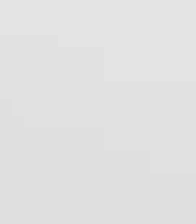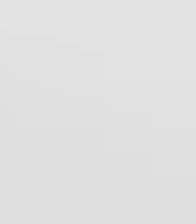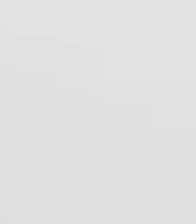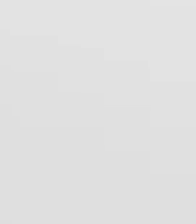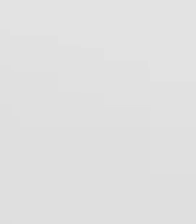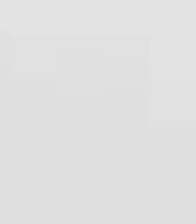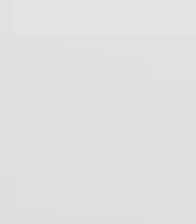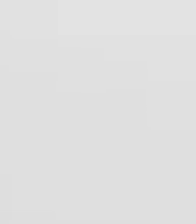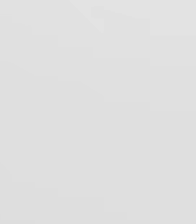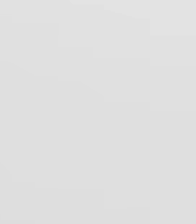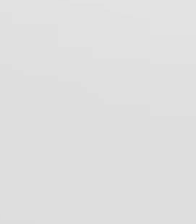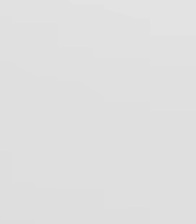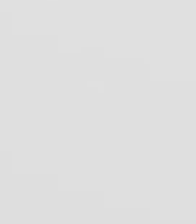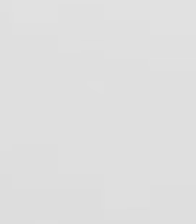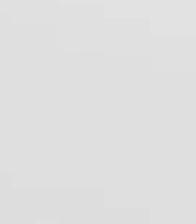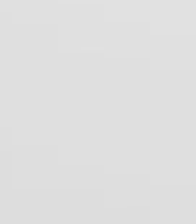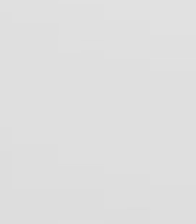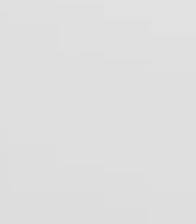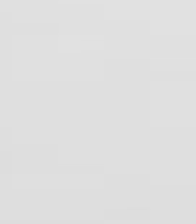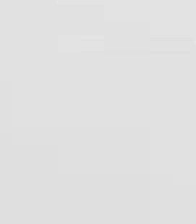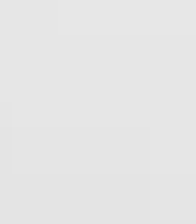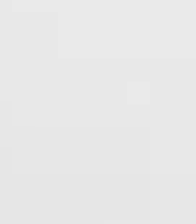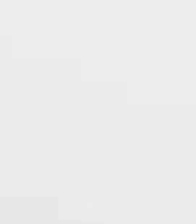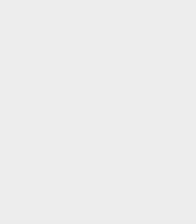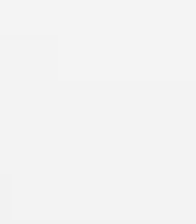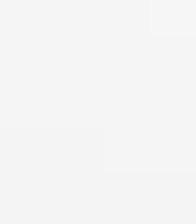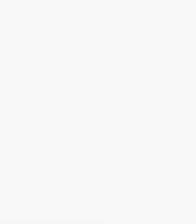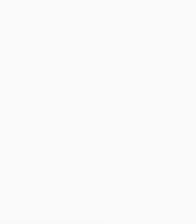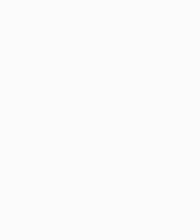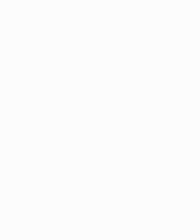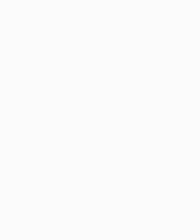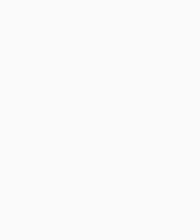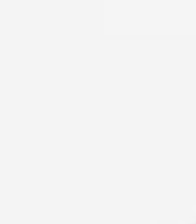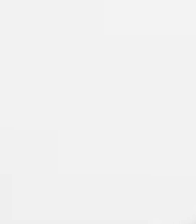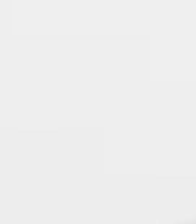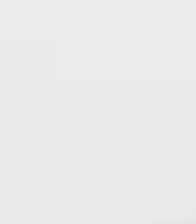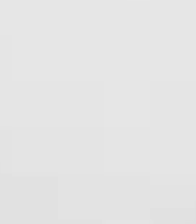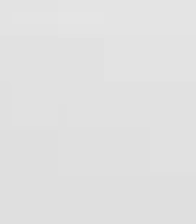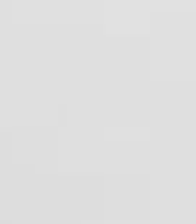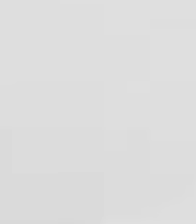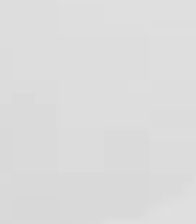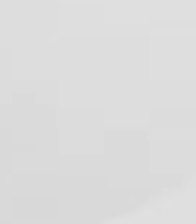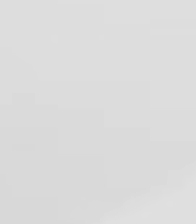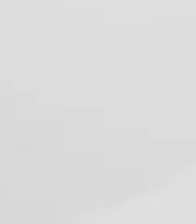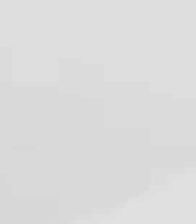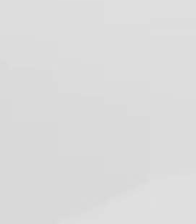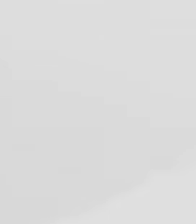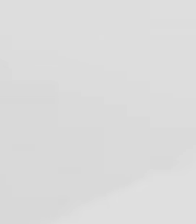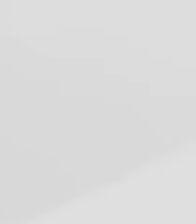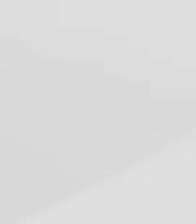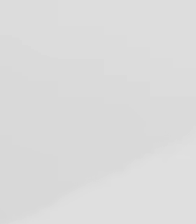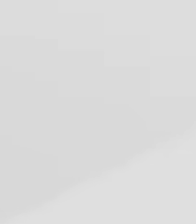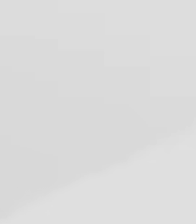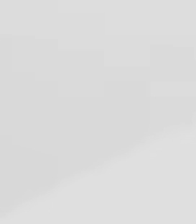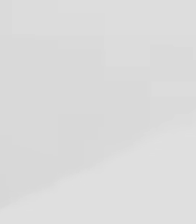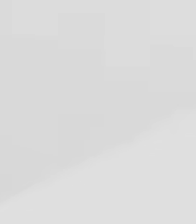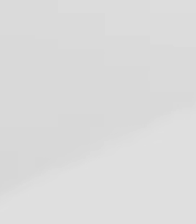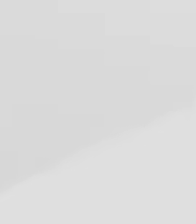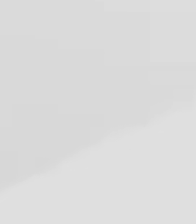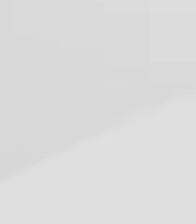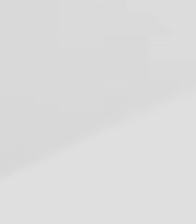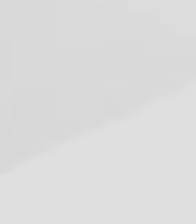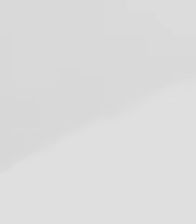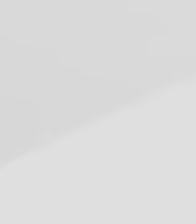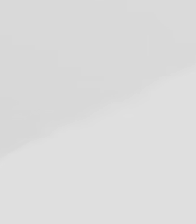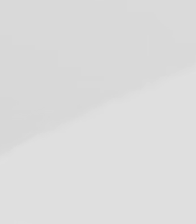Doctor Lorenzo Jorge Pérez Ávila, La Habana, 7 de julio de 1945.